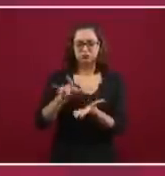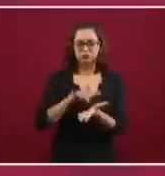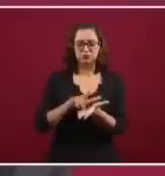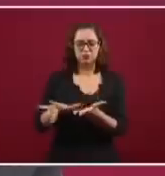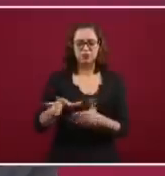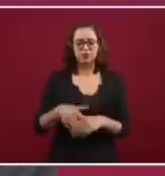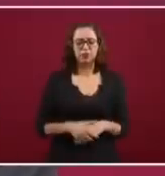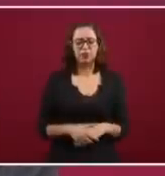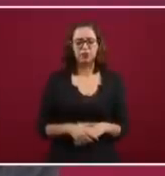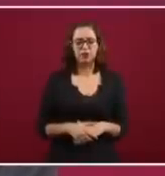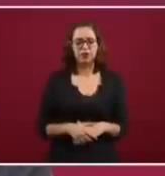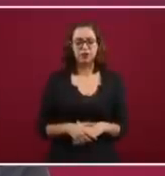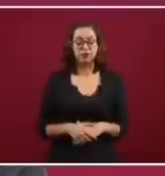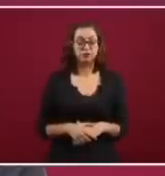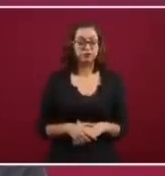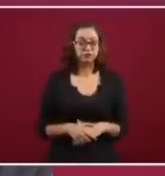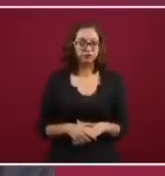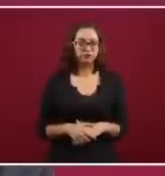y